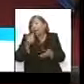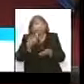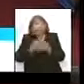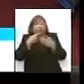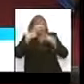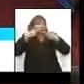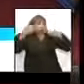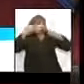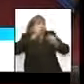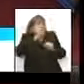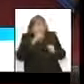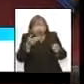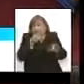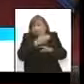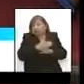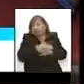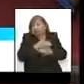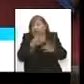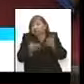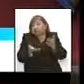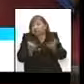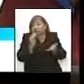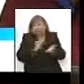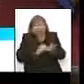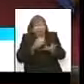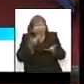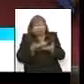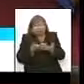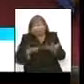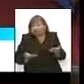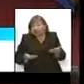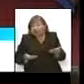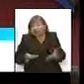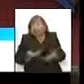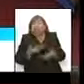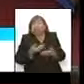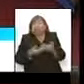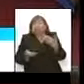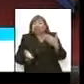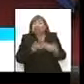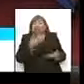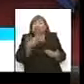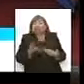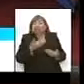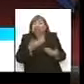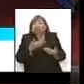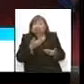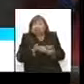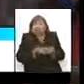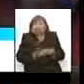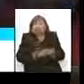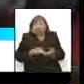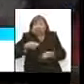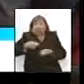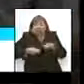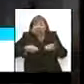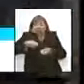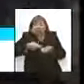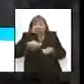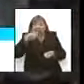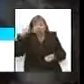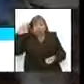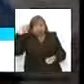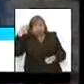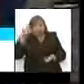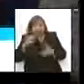publicidad, pasa. Y como además no está contenido acá las facilidades para que el financiamiento de la acción política